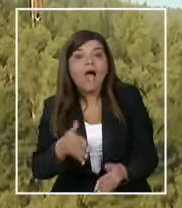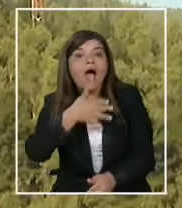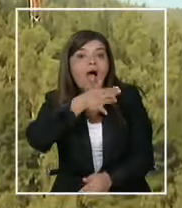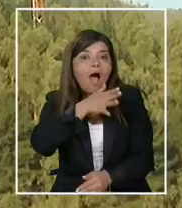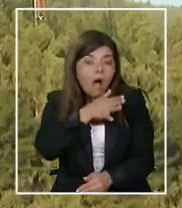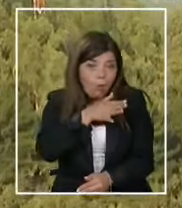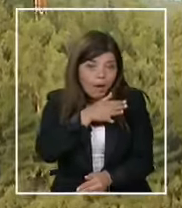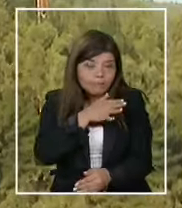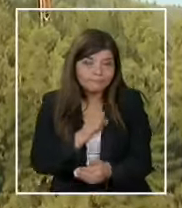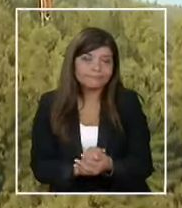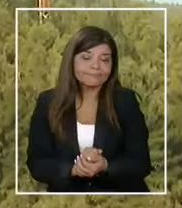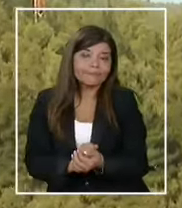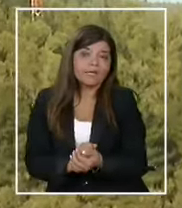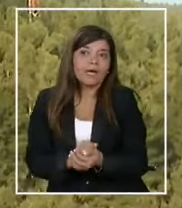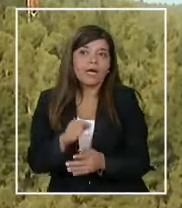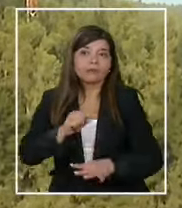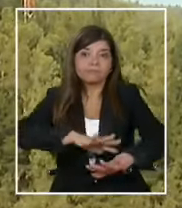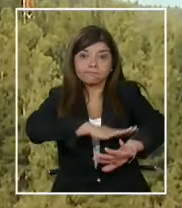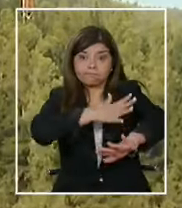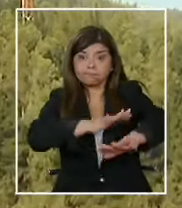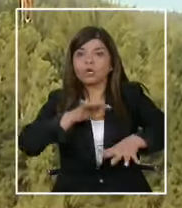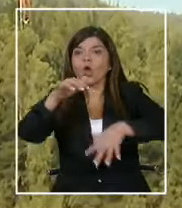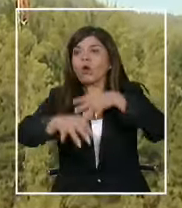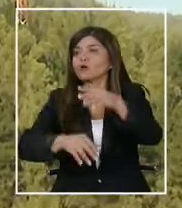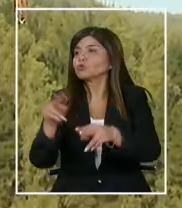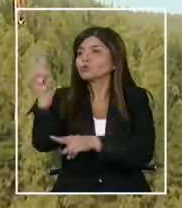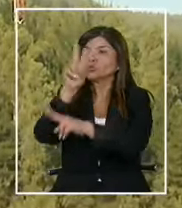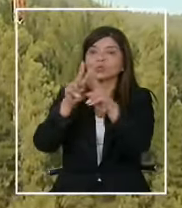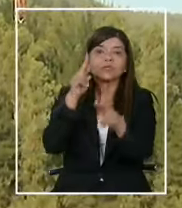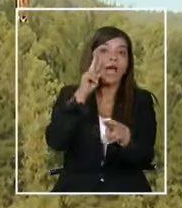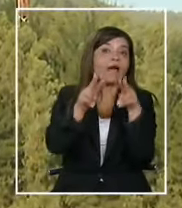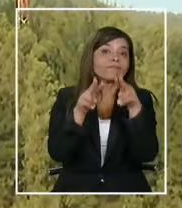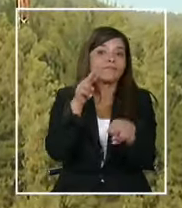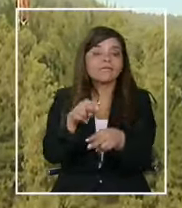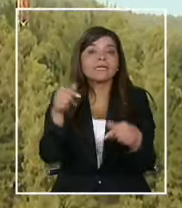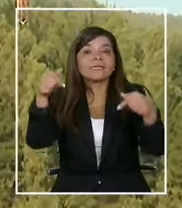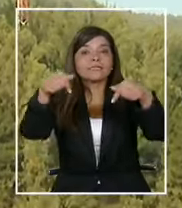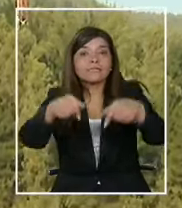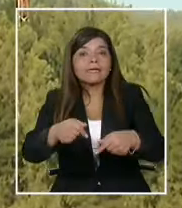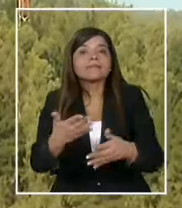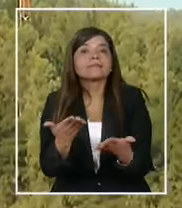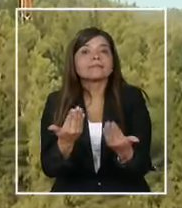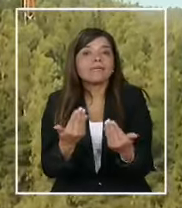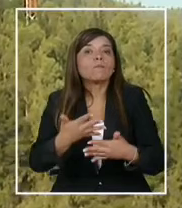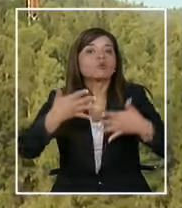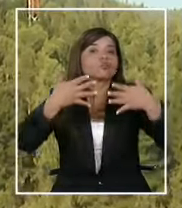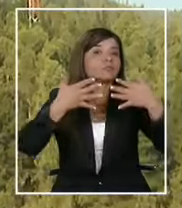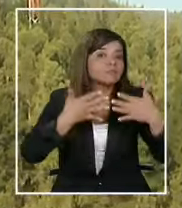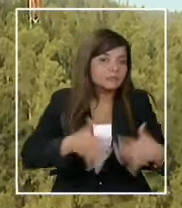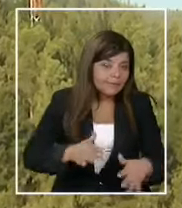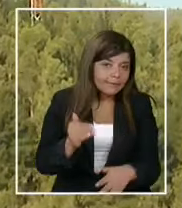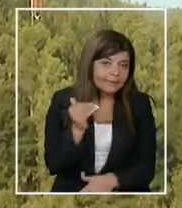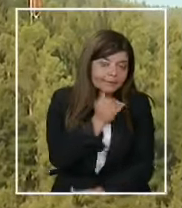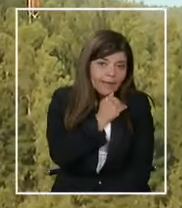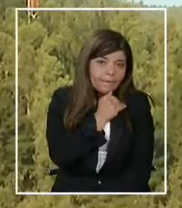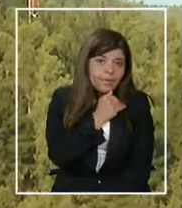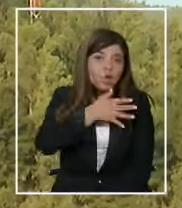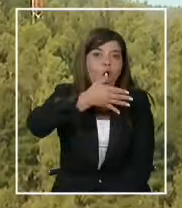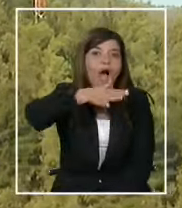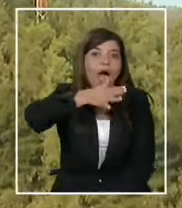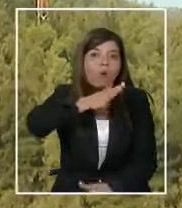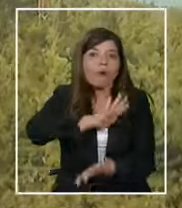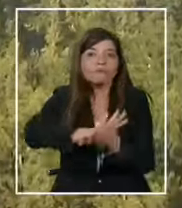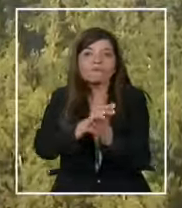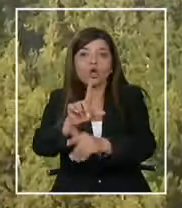estamos este es un balneario, hay mucha gente que viene de visita, entonces necesitamos con mucha celeridad que tengamos el abastecimiento del agua en todos los